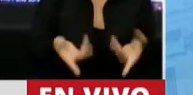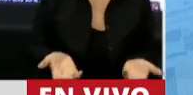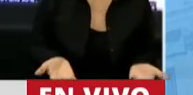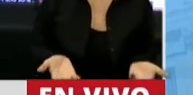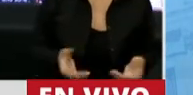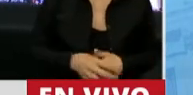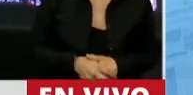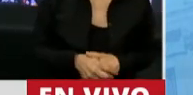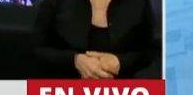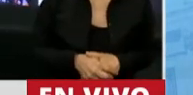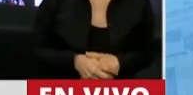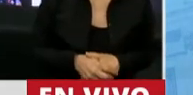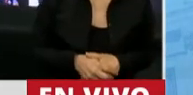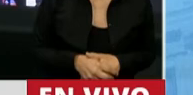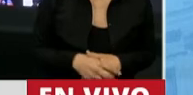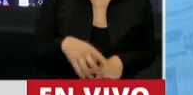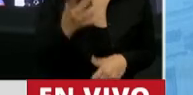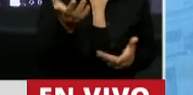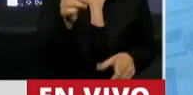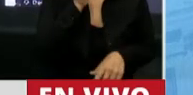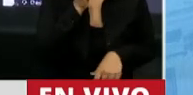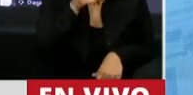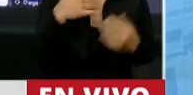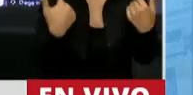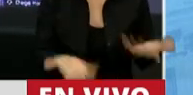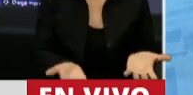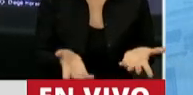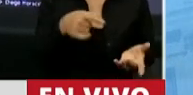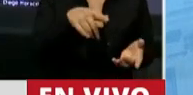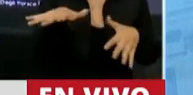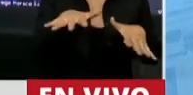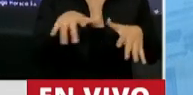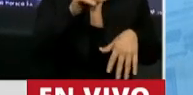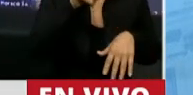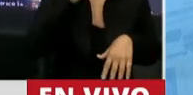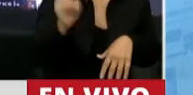Evidentemente, el aprovechamiento que se hizo de la muerte de Maradona